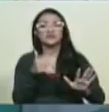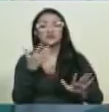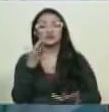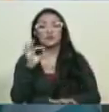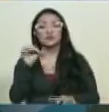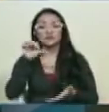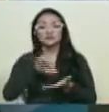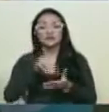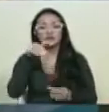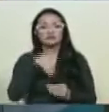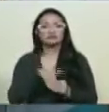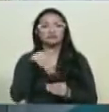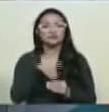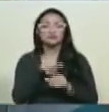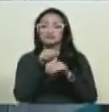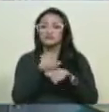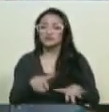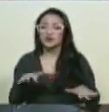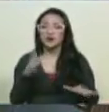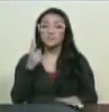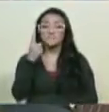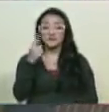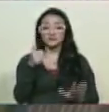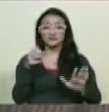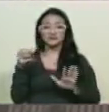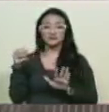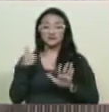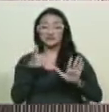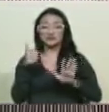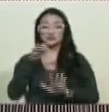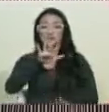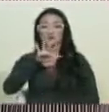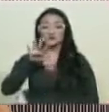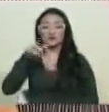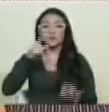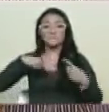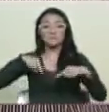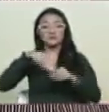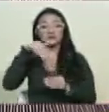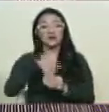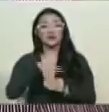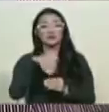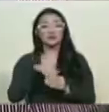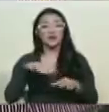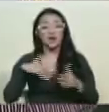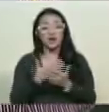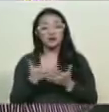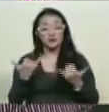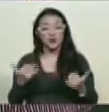centros electorales dispuestos y 1.655 mesas electorales. Esta es la información que